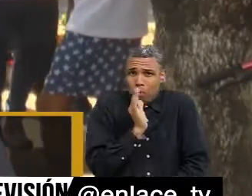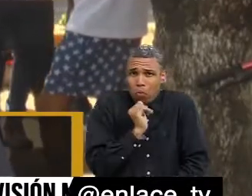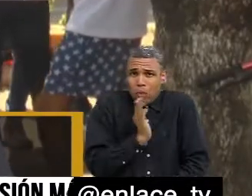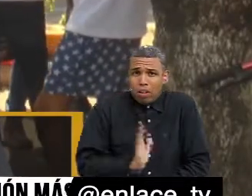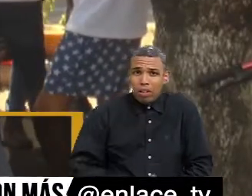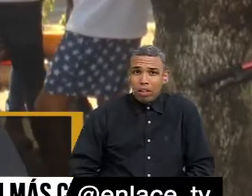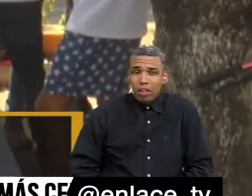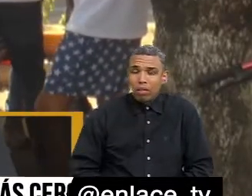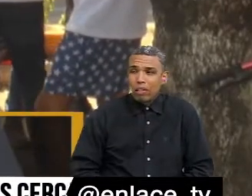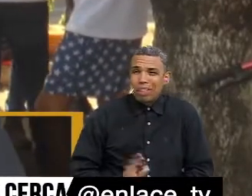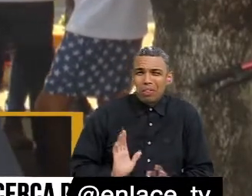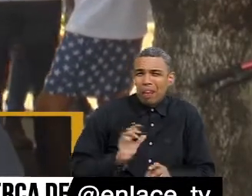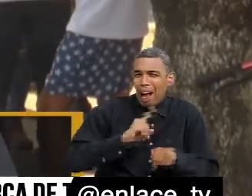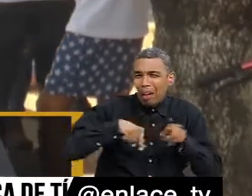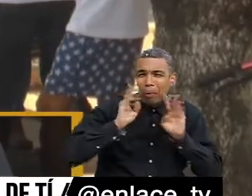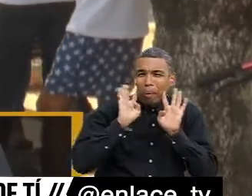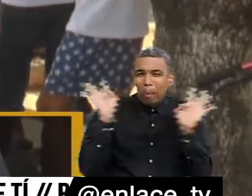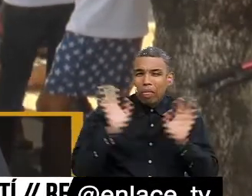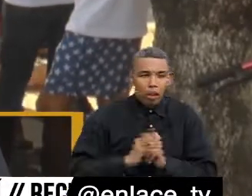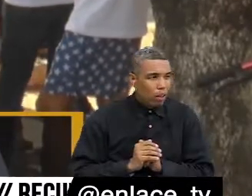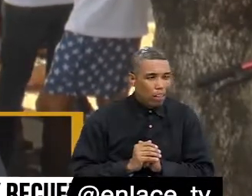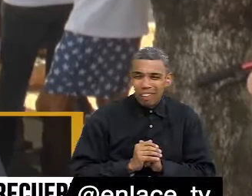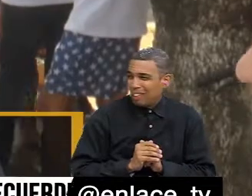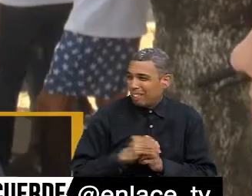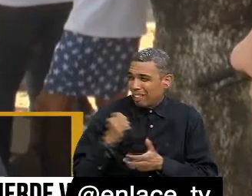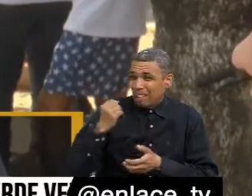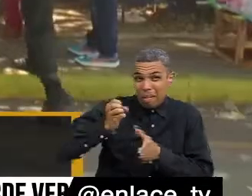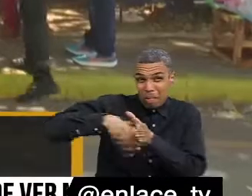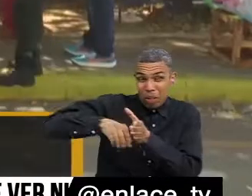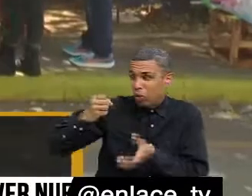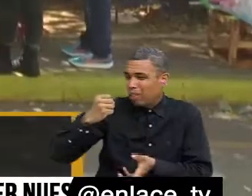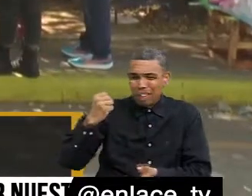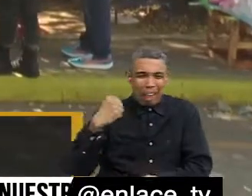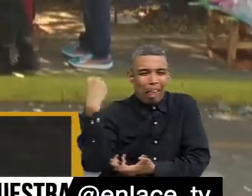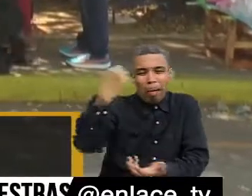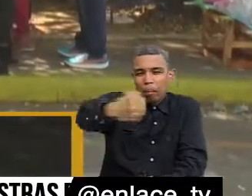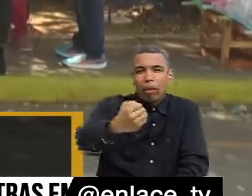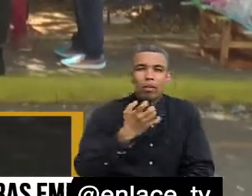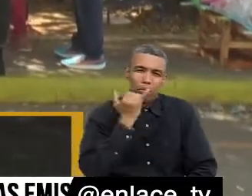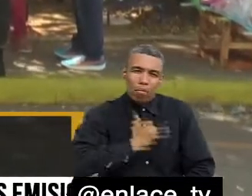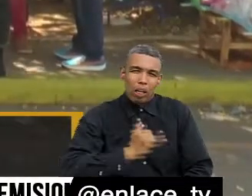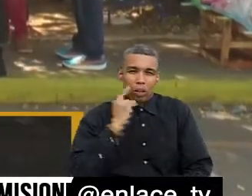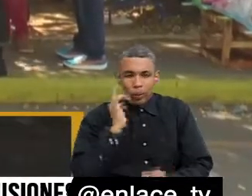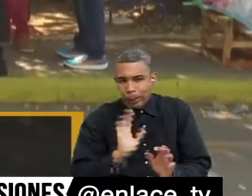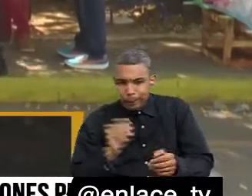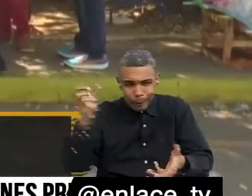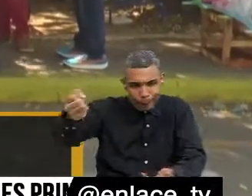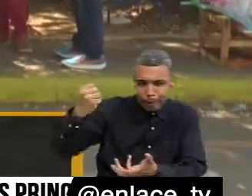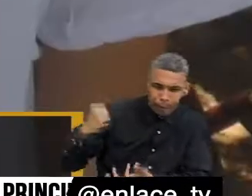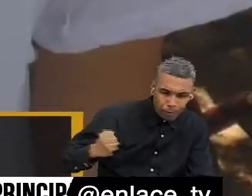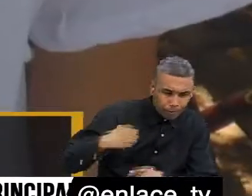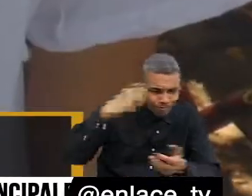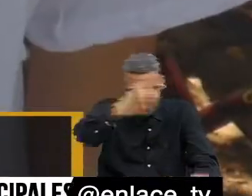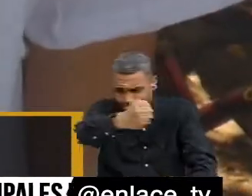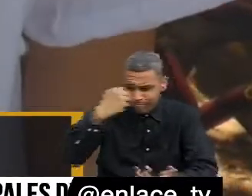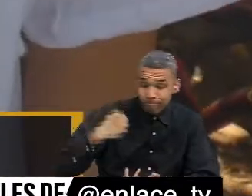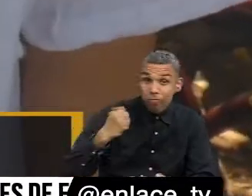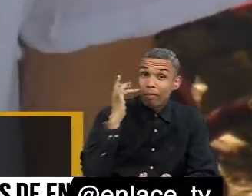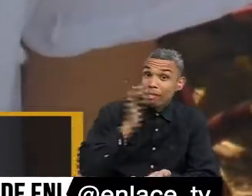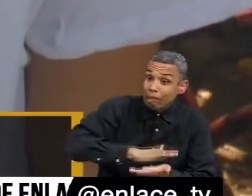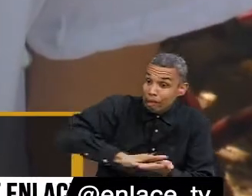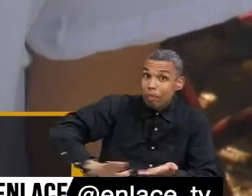merece estar así merece estar limpia por una barranca bermeja limpia segura y en paz ellos complacidos de poder aportarle a su ciudad no dudaron en